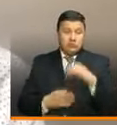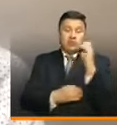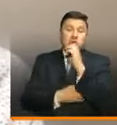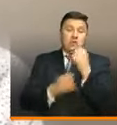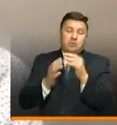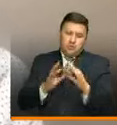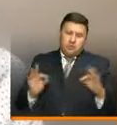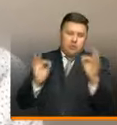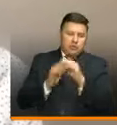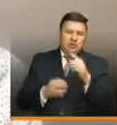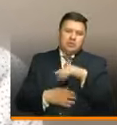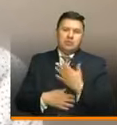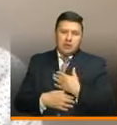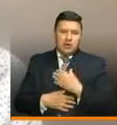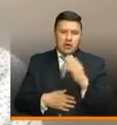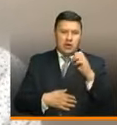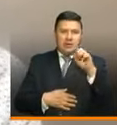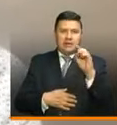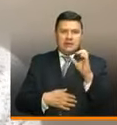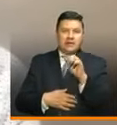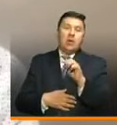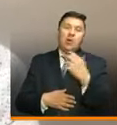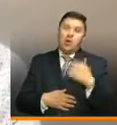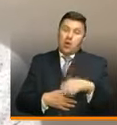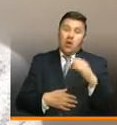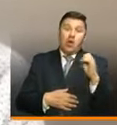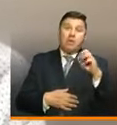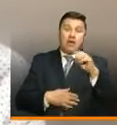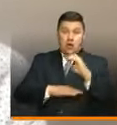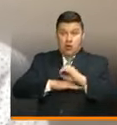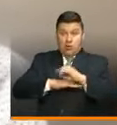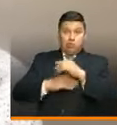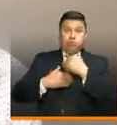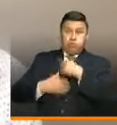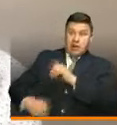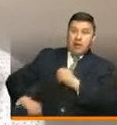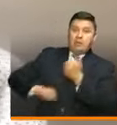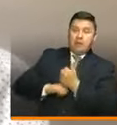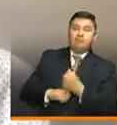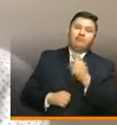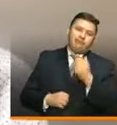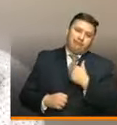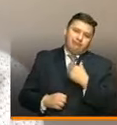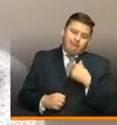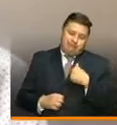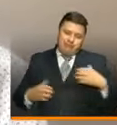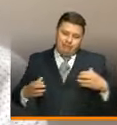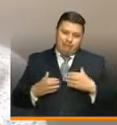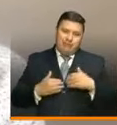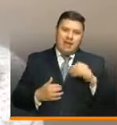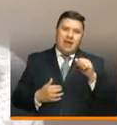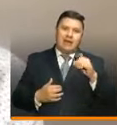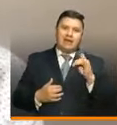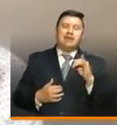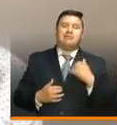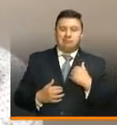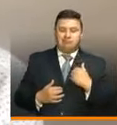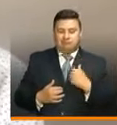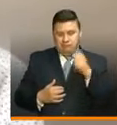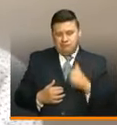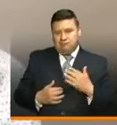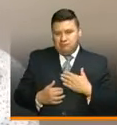muy importantes, la OPS que tanto ha ayudado a Colombia, bueno, y el grupo nuestro en la ANDI, donde yo hago un reconocimiento a Alejandro Laya, que fue la